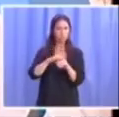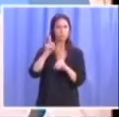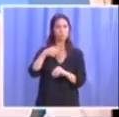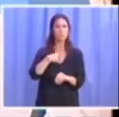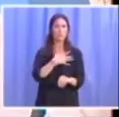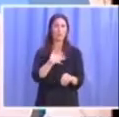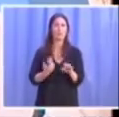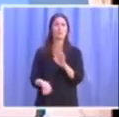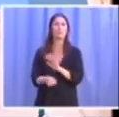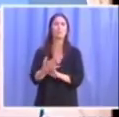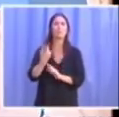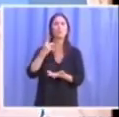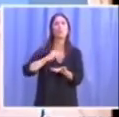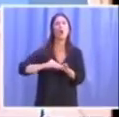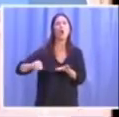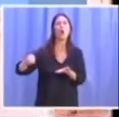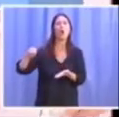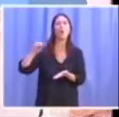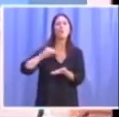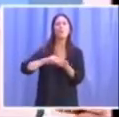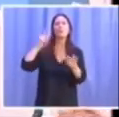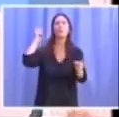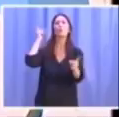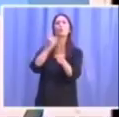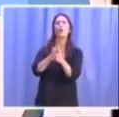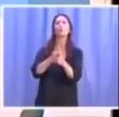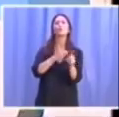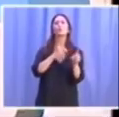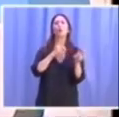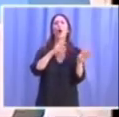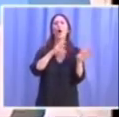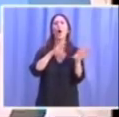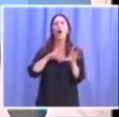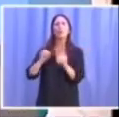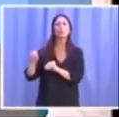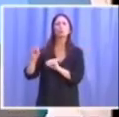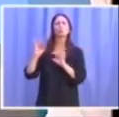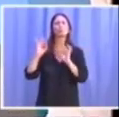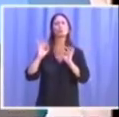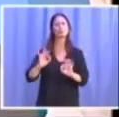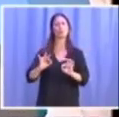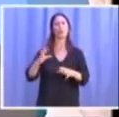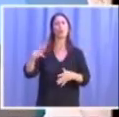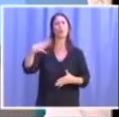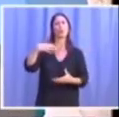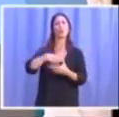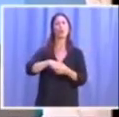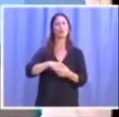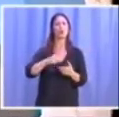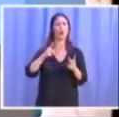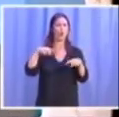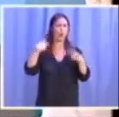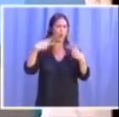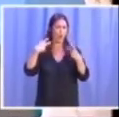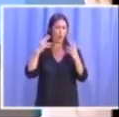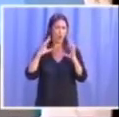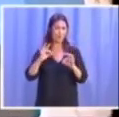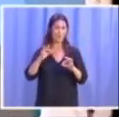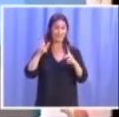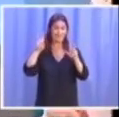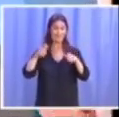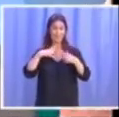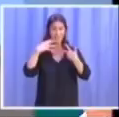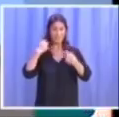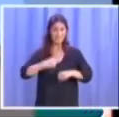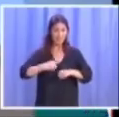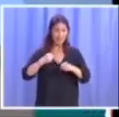o vamos a poner una oficina contra los abusos laborales, especialmente dentro de la hostelería. Y en cuanto a los mayores,